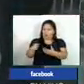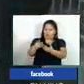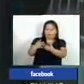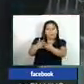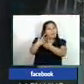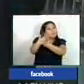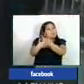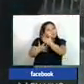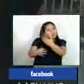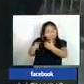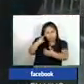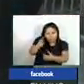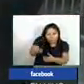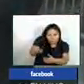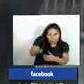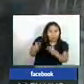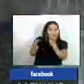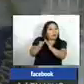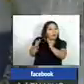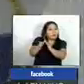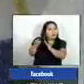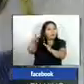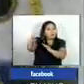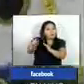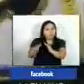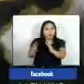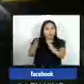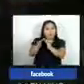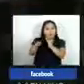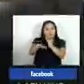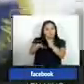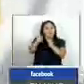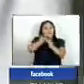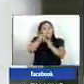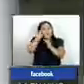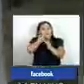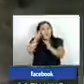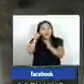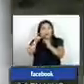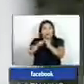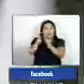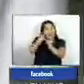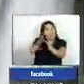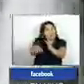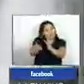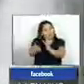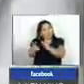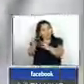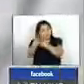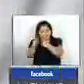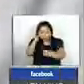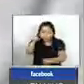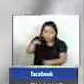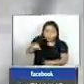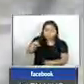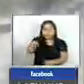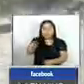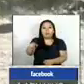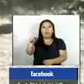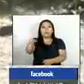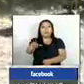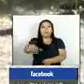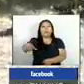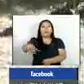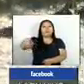en lo que era cerca de las instalaciones o más que todo al interior de las instalaciones de la Casa de la Juventud de este municipio de